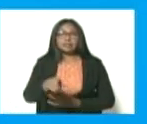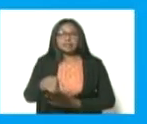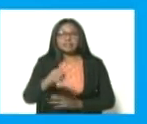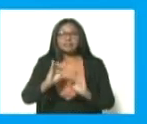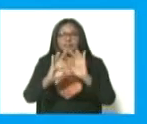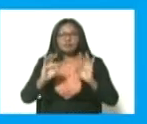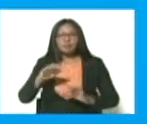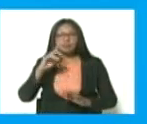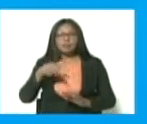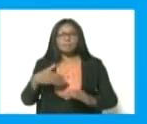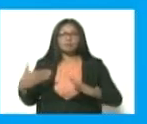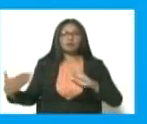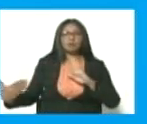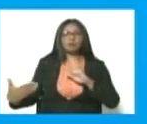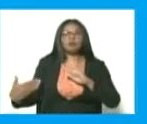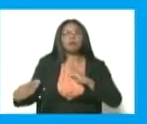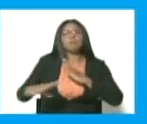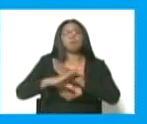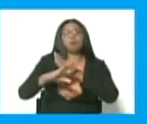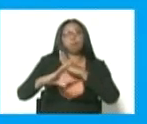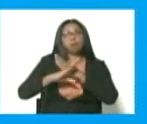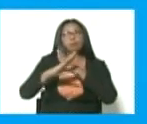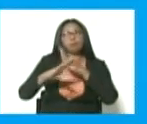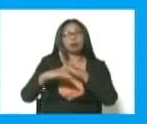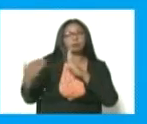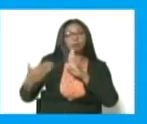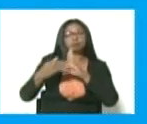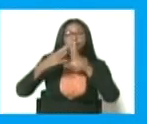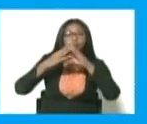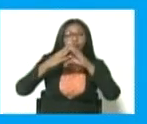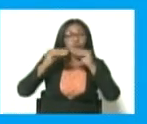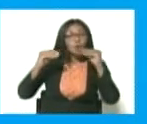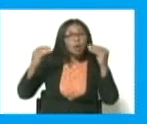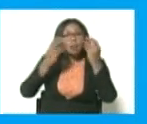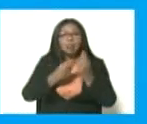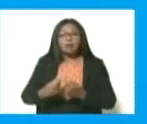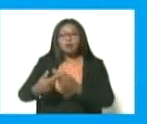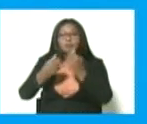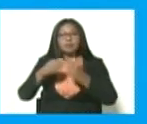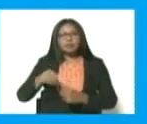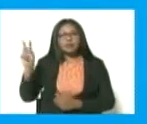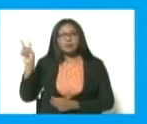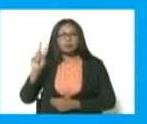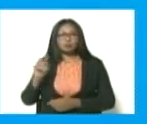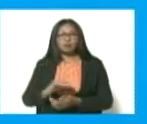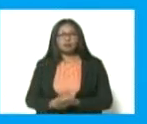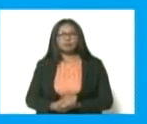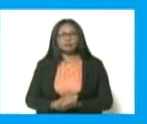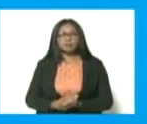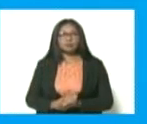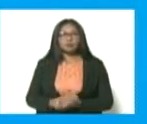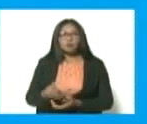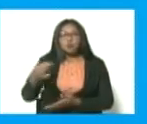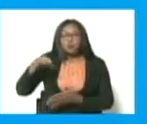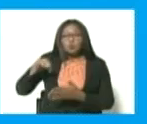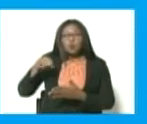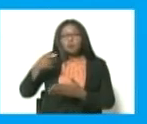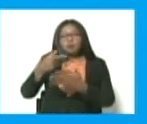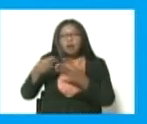acciones llamadas sanciones contra toda la economía, contra los ingresos del país.